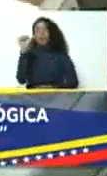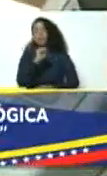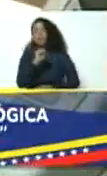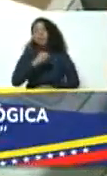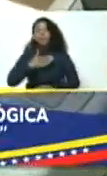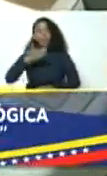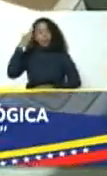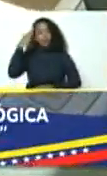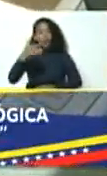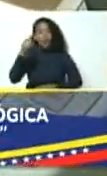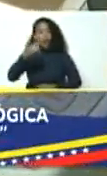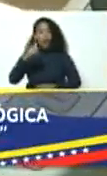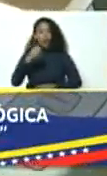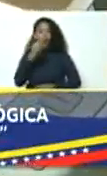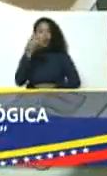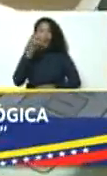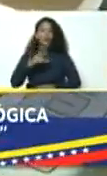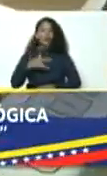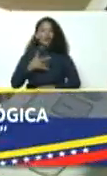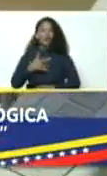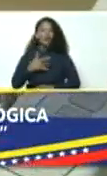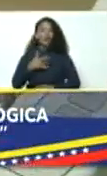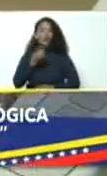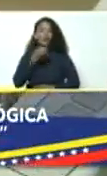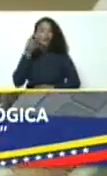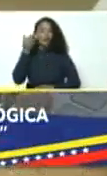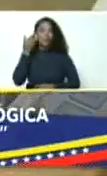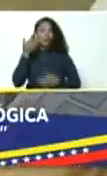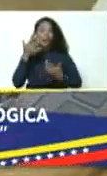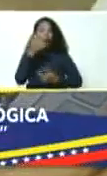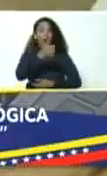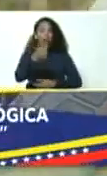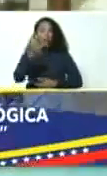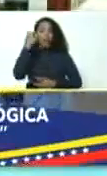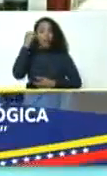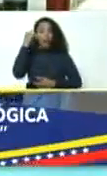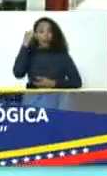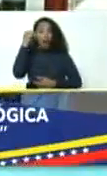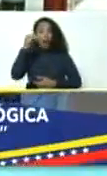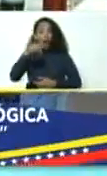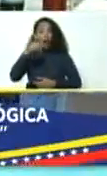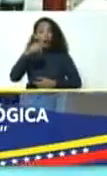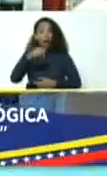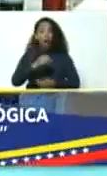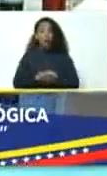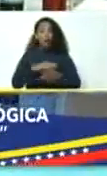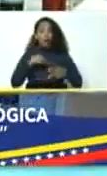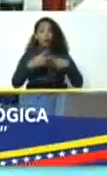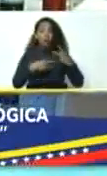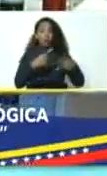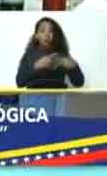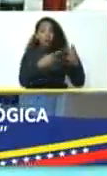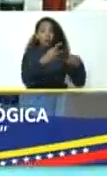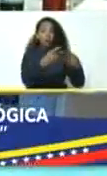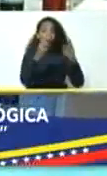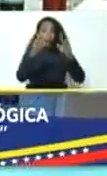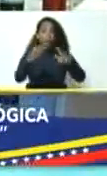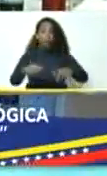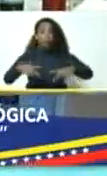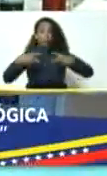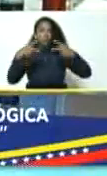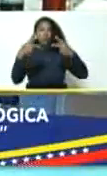comandante. Aquí, bueno, uno se siente orgulloso de que cada día en este proceso de